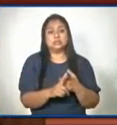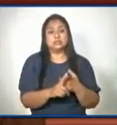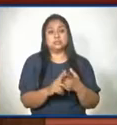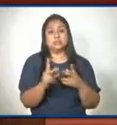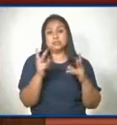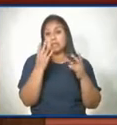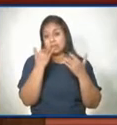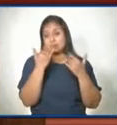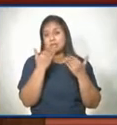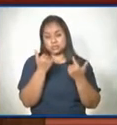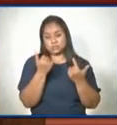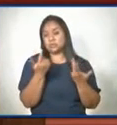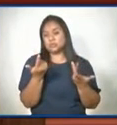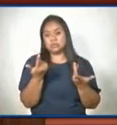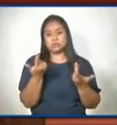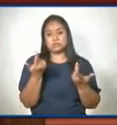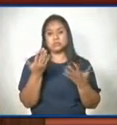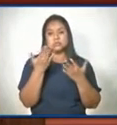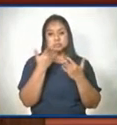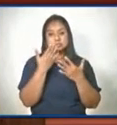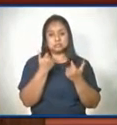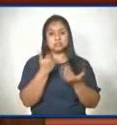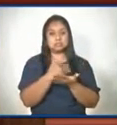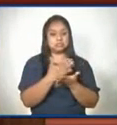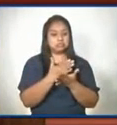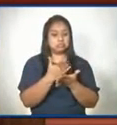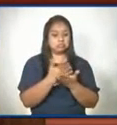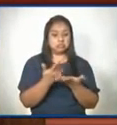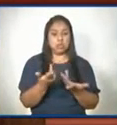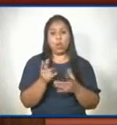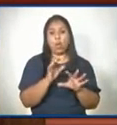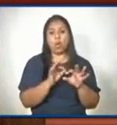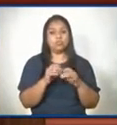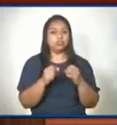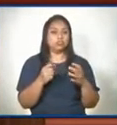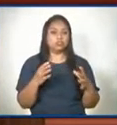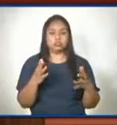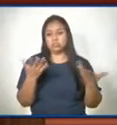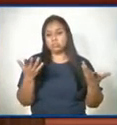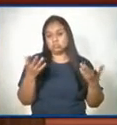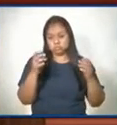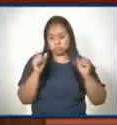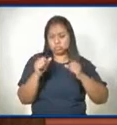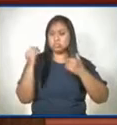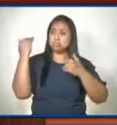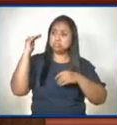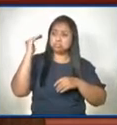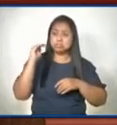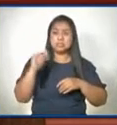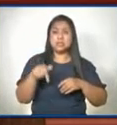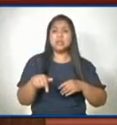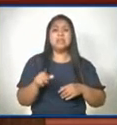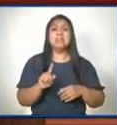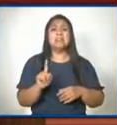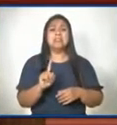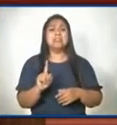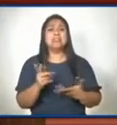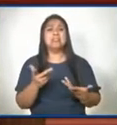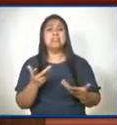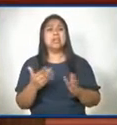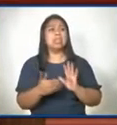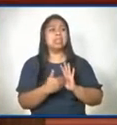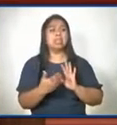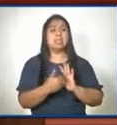a los alimentos, o sea, alimentos preparados y no preparados, de manera que no sufrimos una